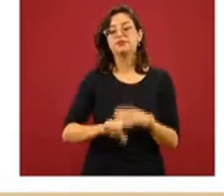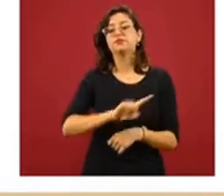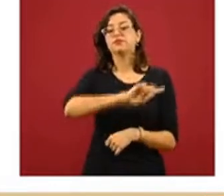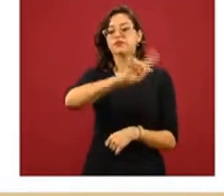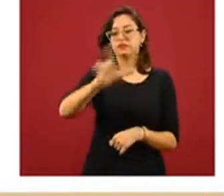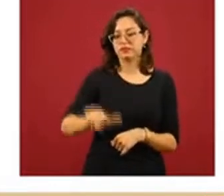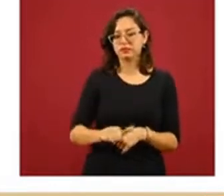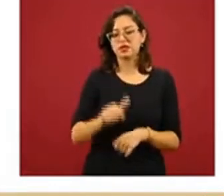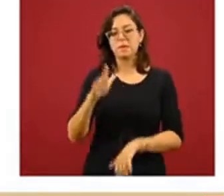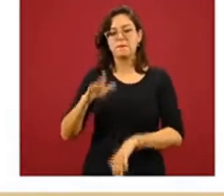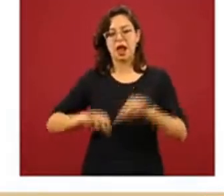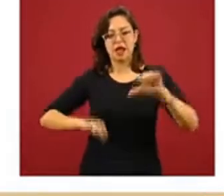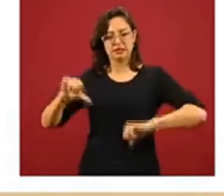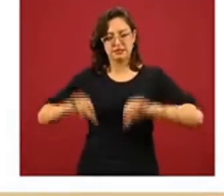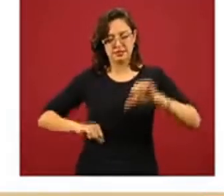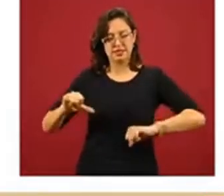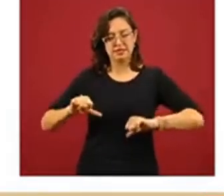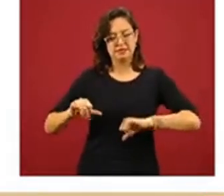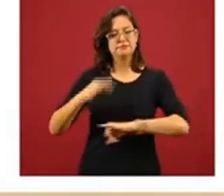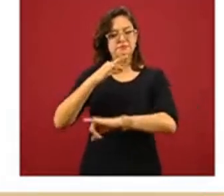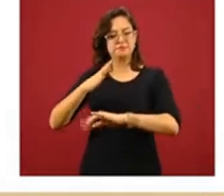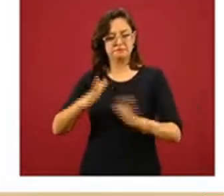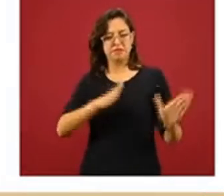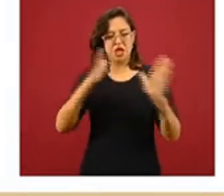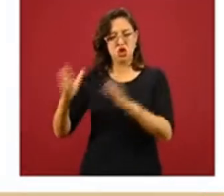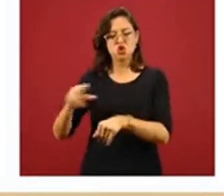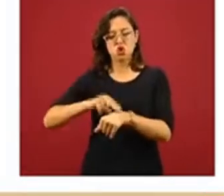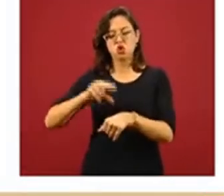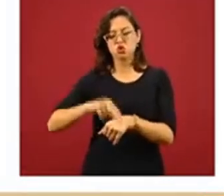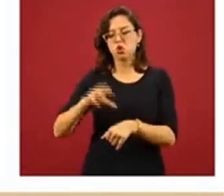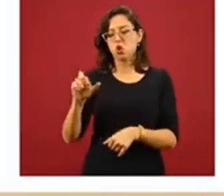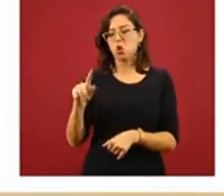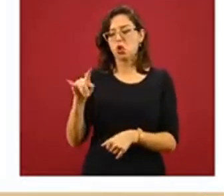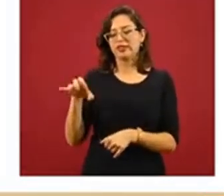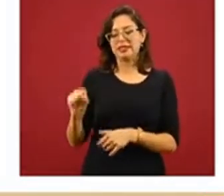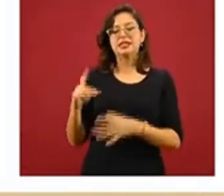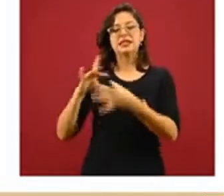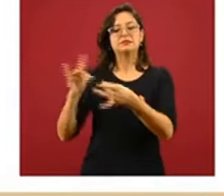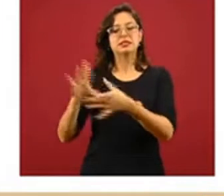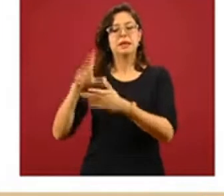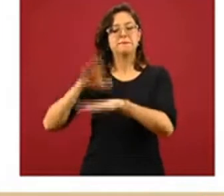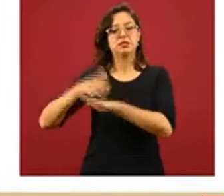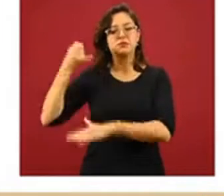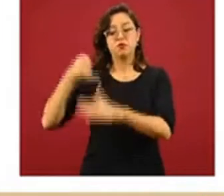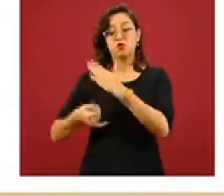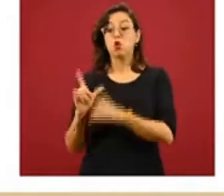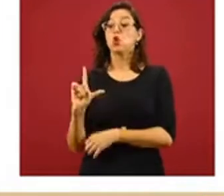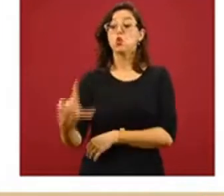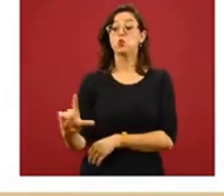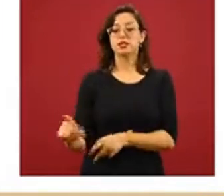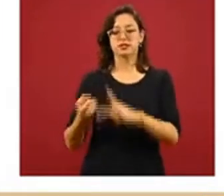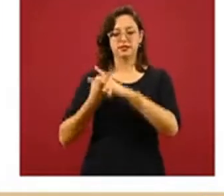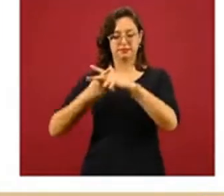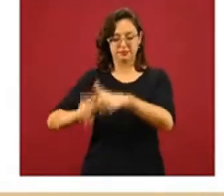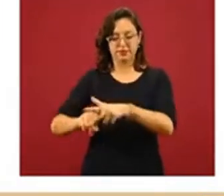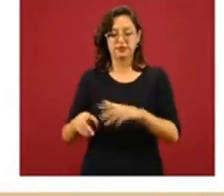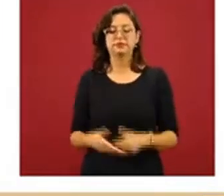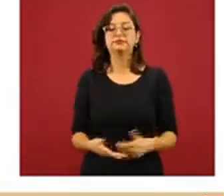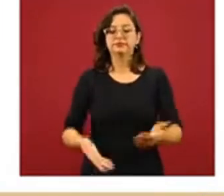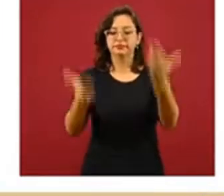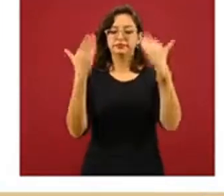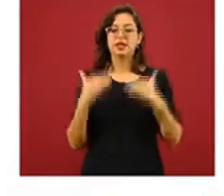doctor Cortés, ya que ahí vamos a ver el semáforo que empezará a aplicar el día lunes. Veamos la diapositiva del panorama